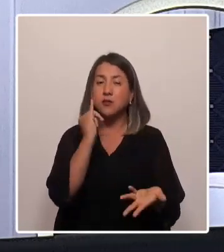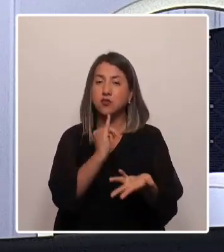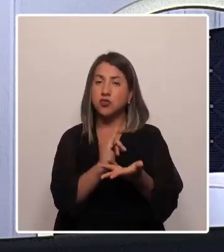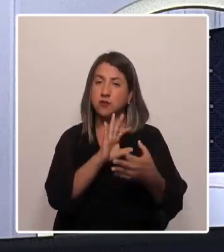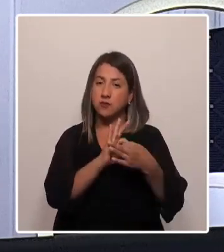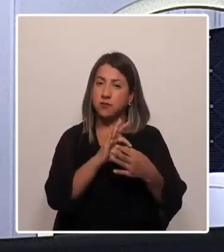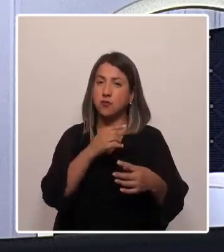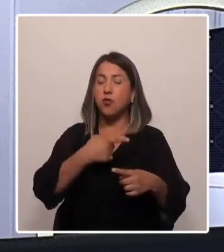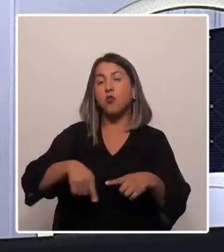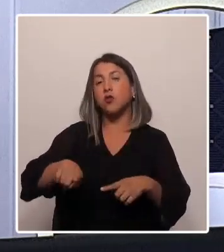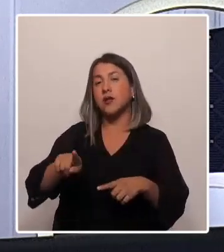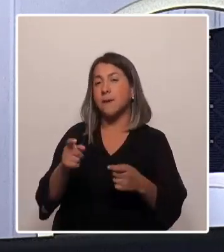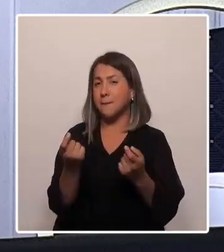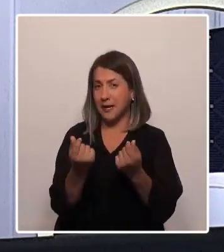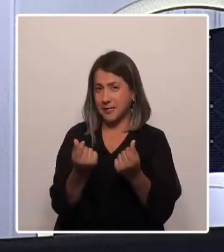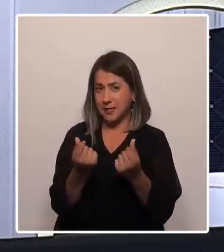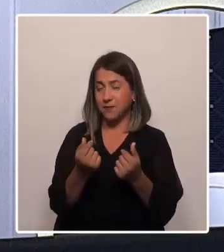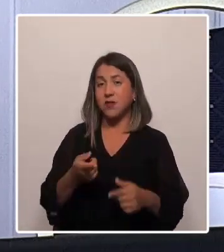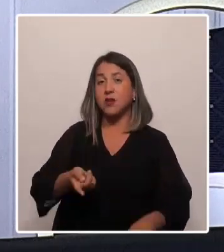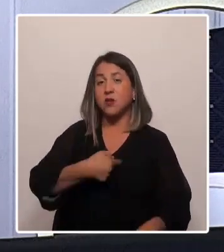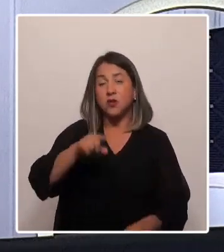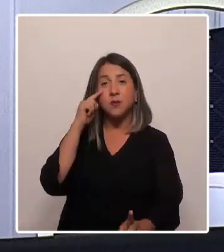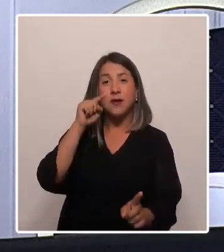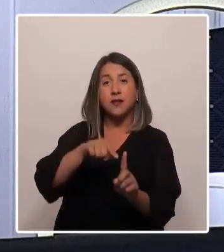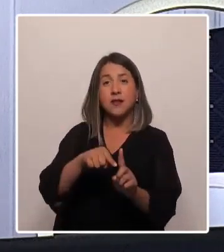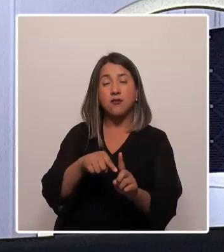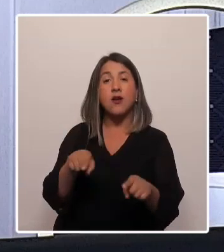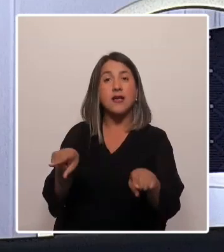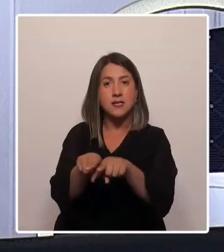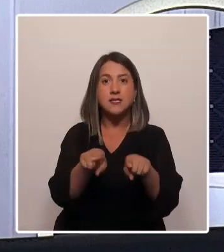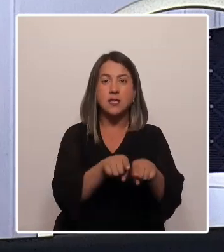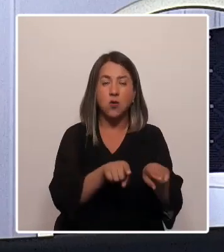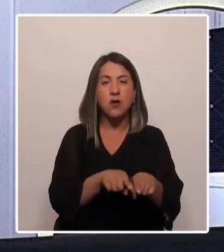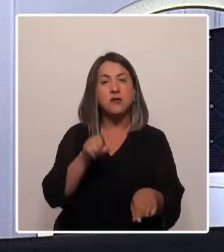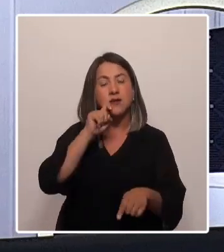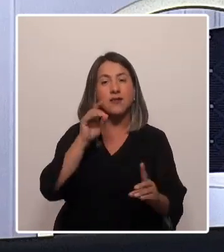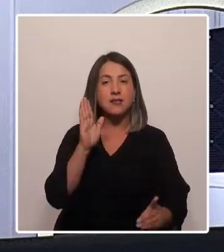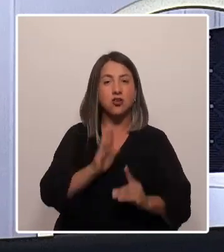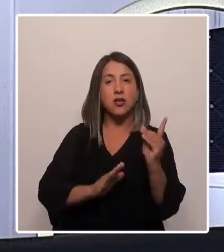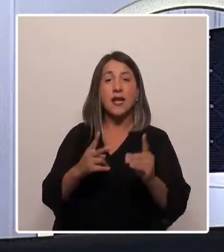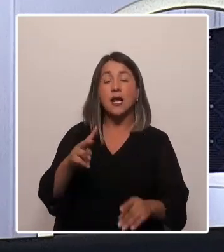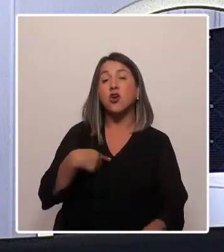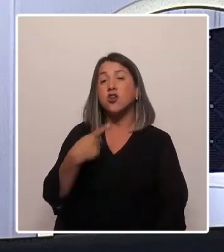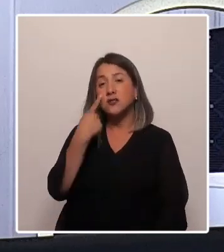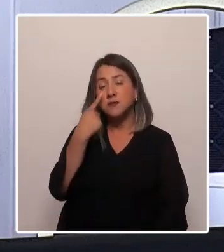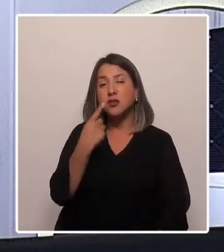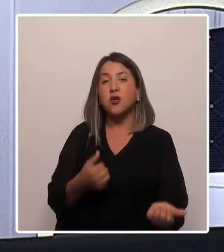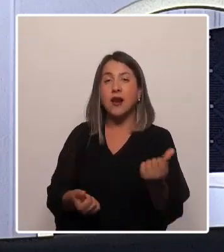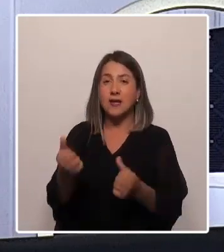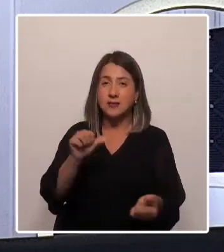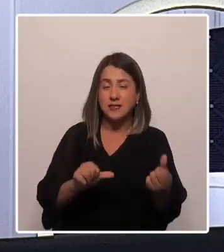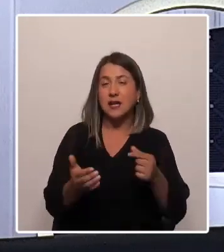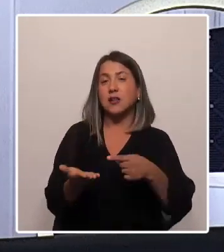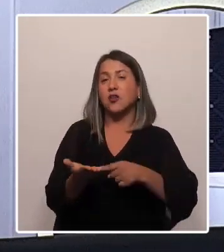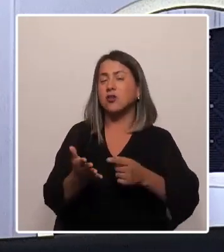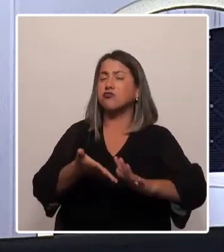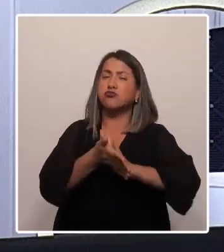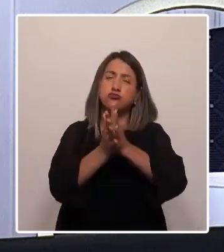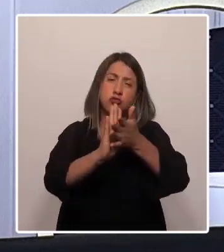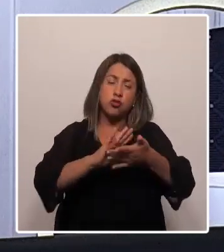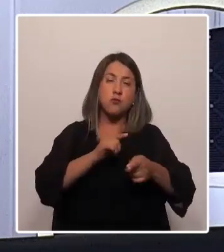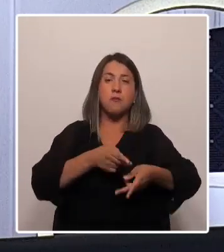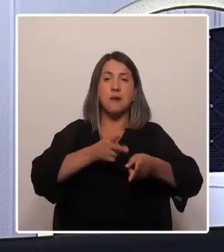similares. Nuestra meta es común. Es desarrollar el conocimiento, la ciencia, la tecnología y todo aquello que nos permita